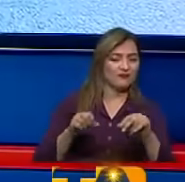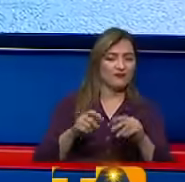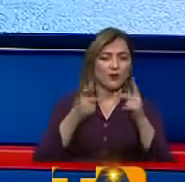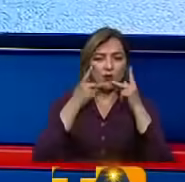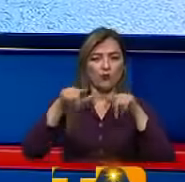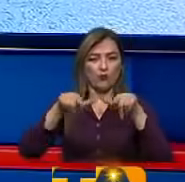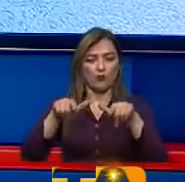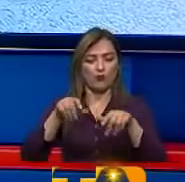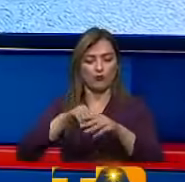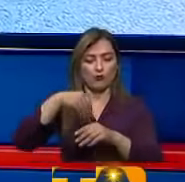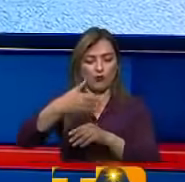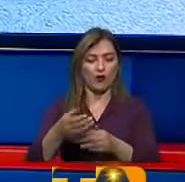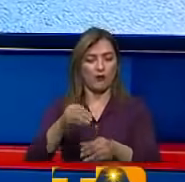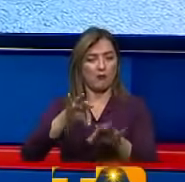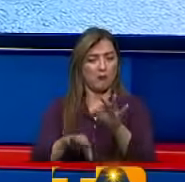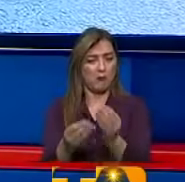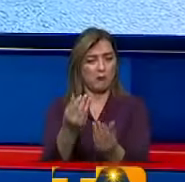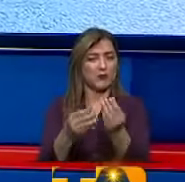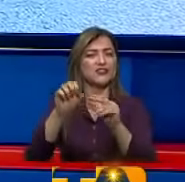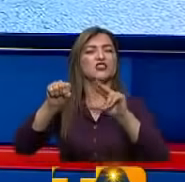espacio público?